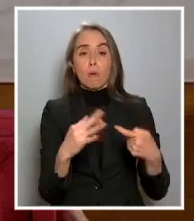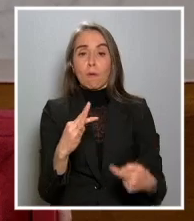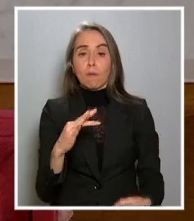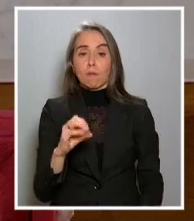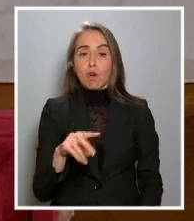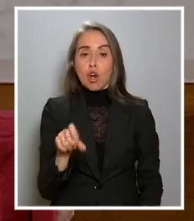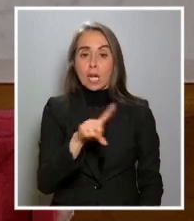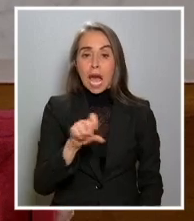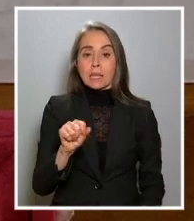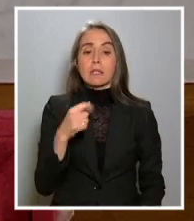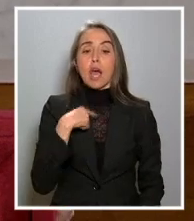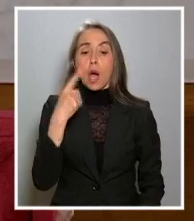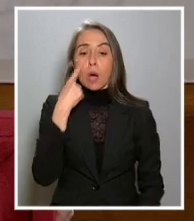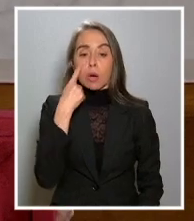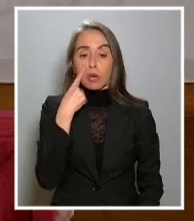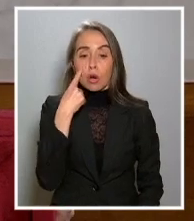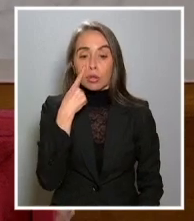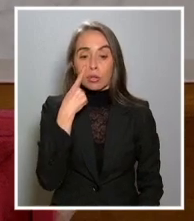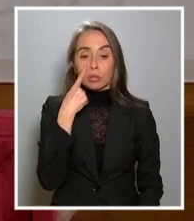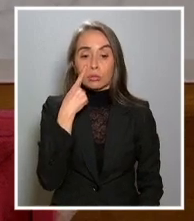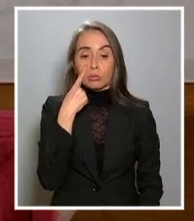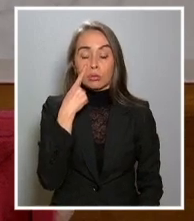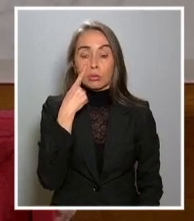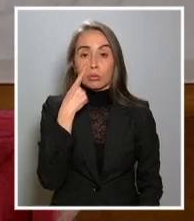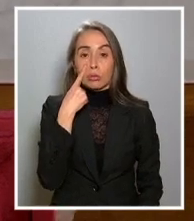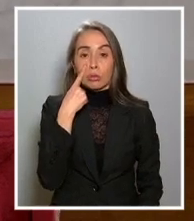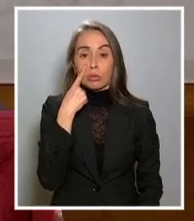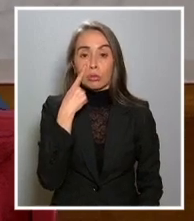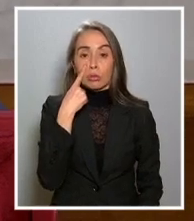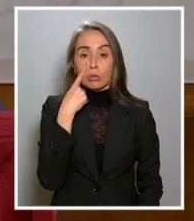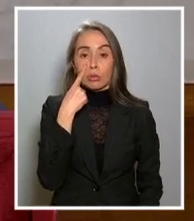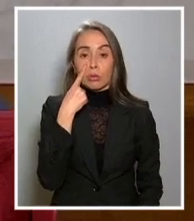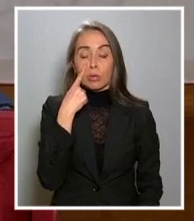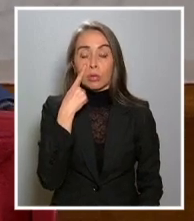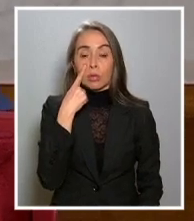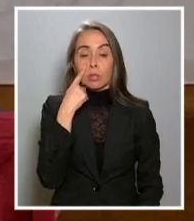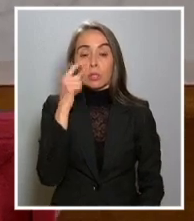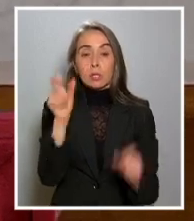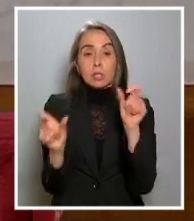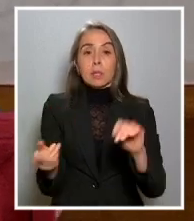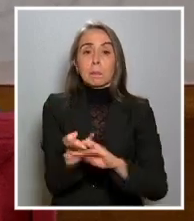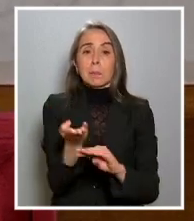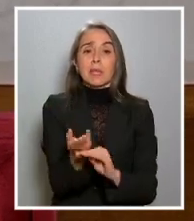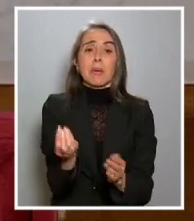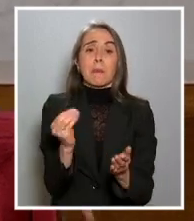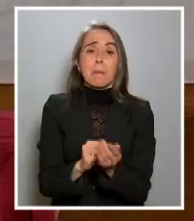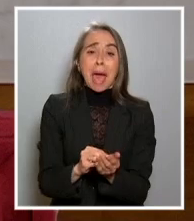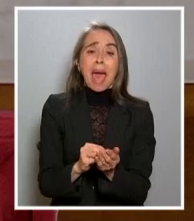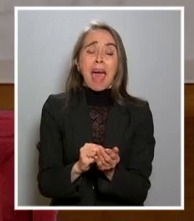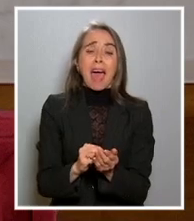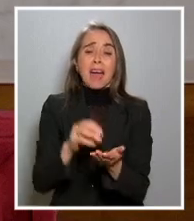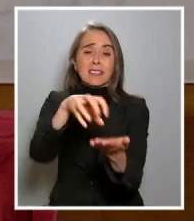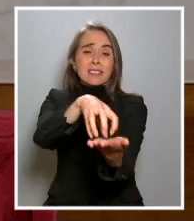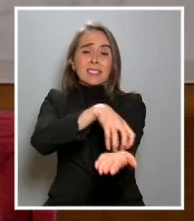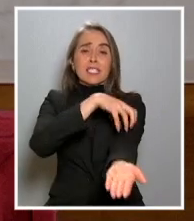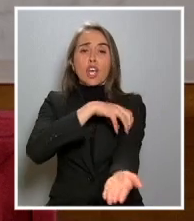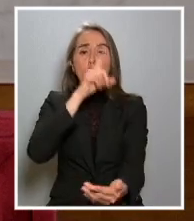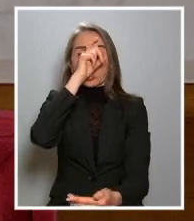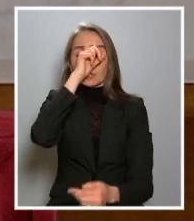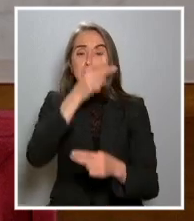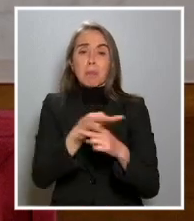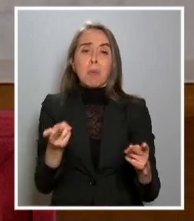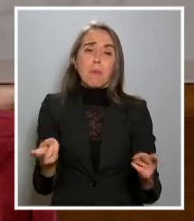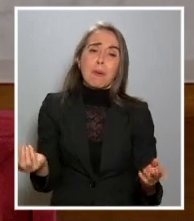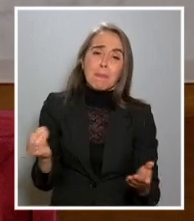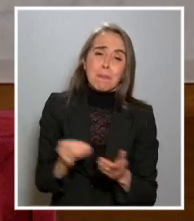Conozco de primera mano la demanda por ampliar la red de hospitales públicos. Este